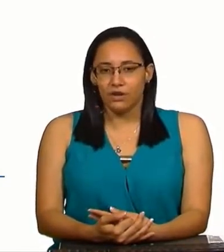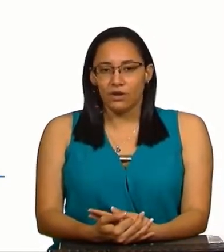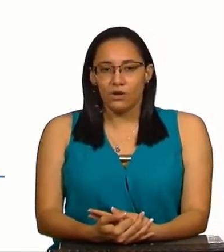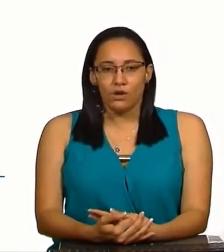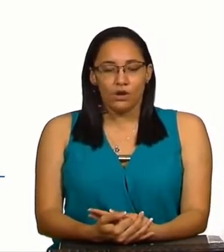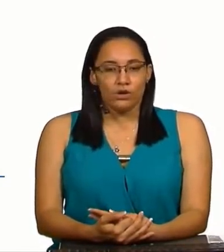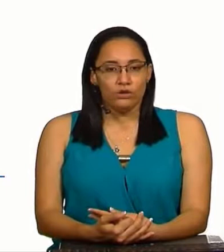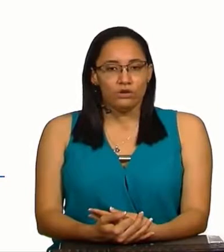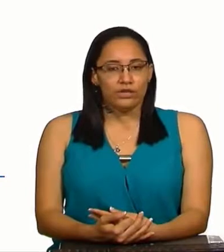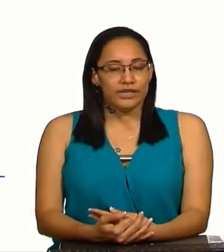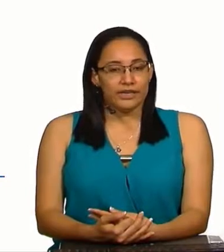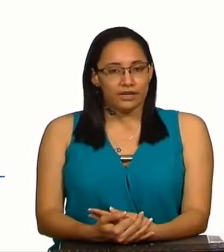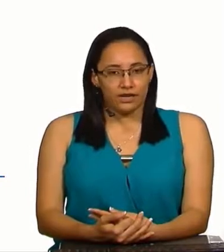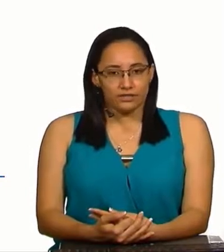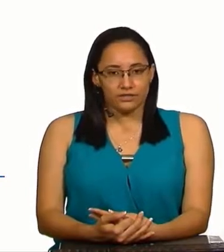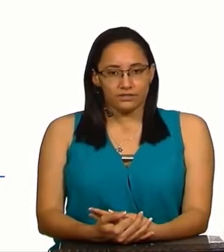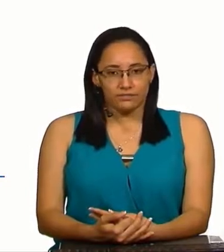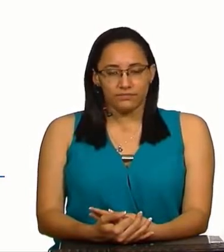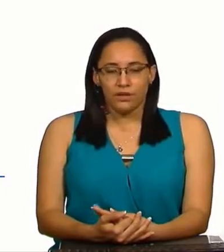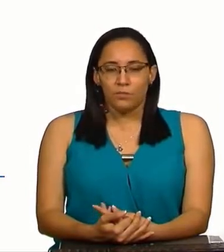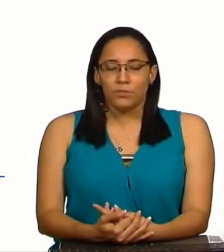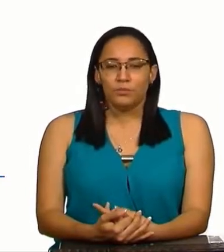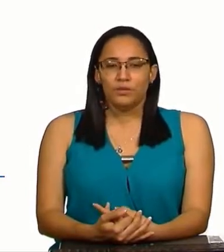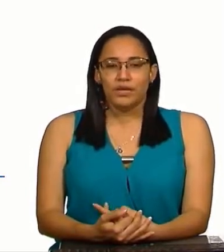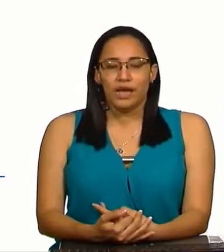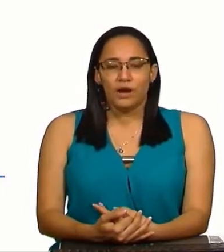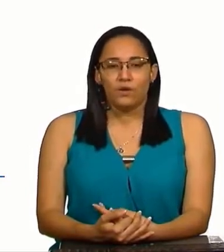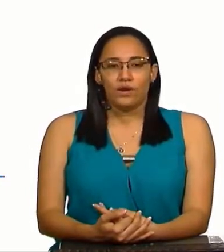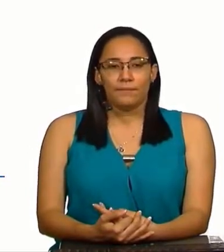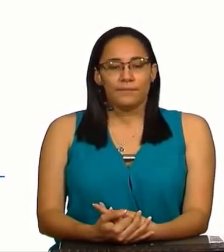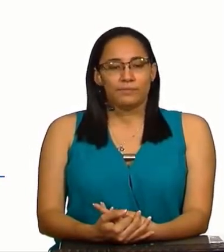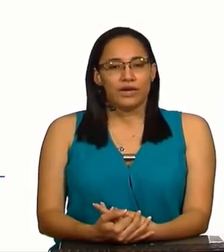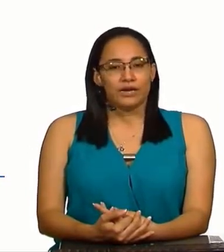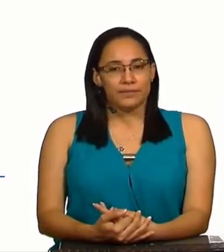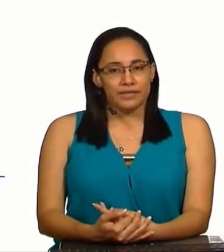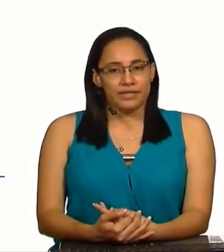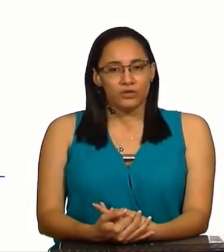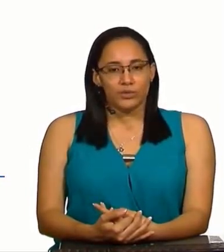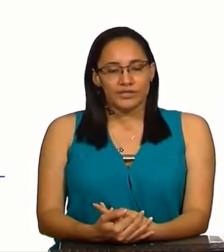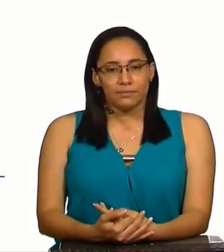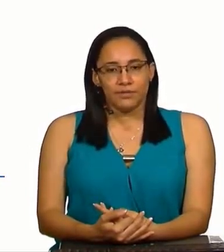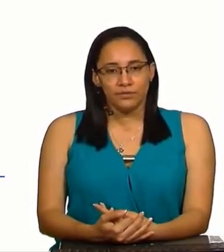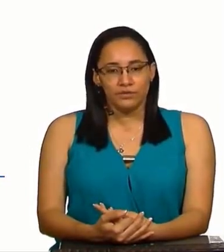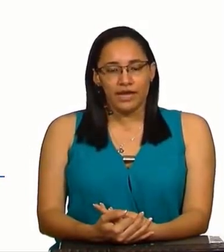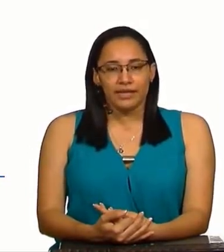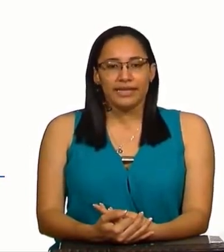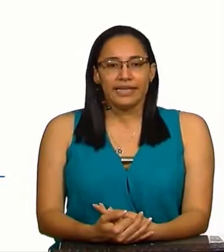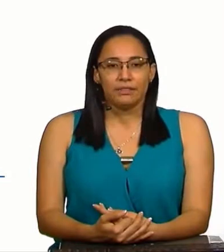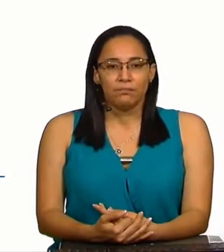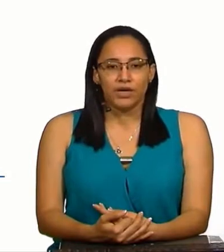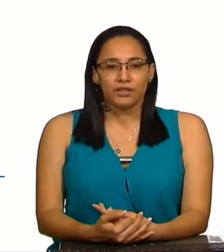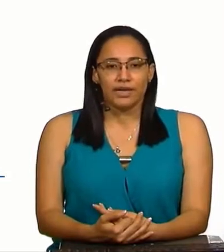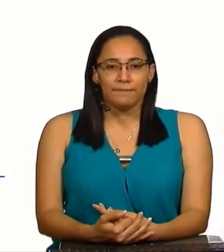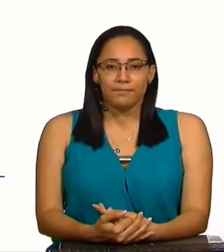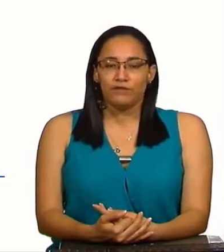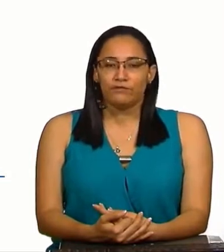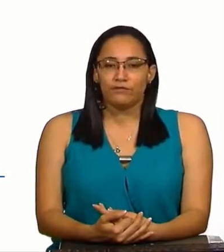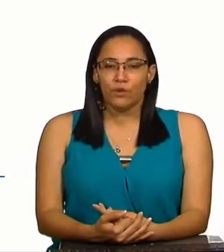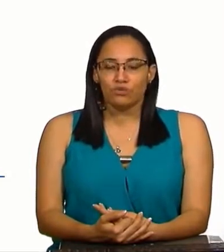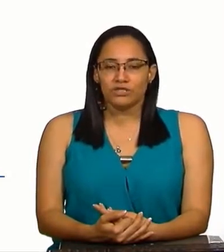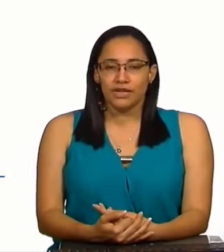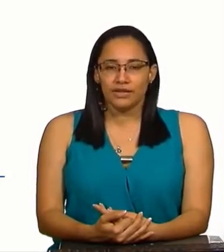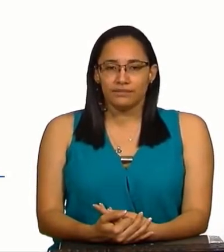can, o no, it cannot. Muy bien, ahora vamos a repetir nuestra pregunta. ¿Can vodka